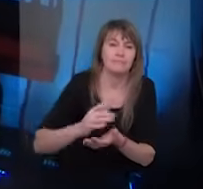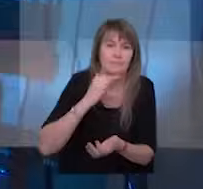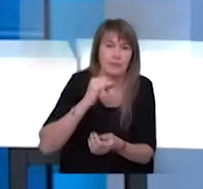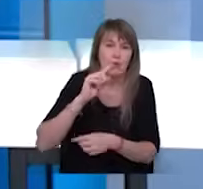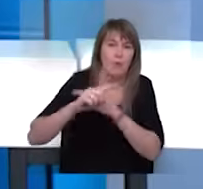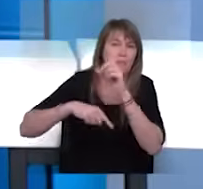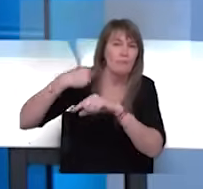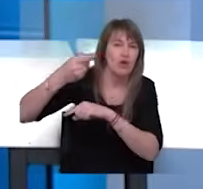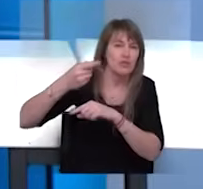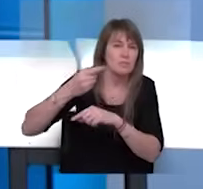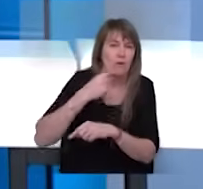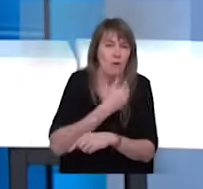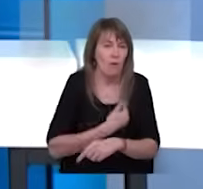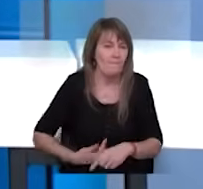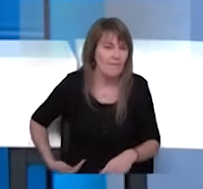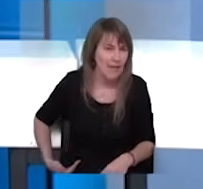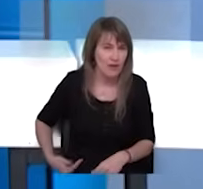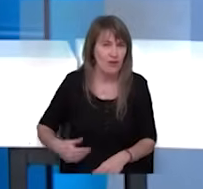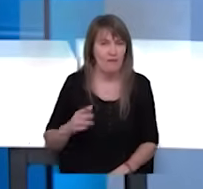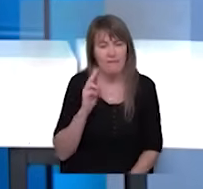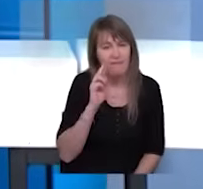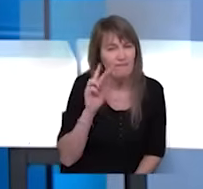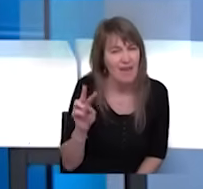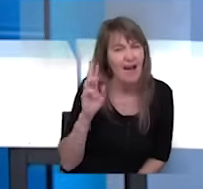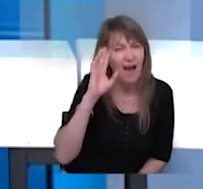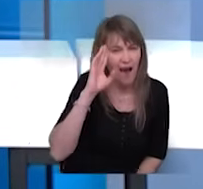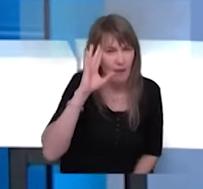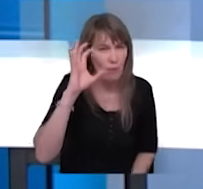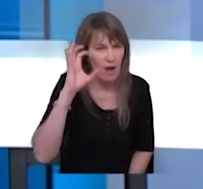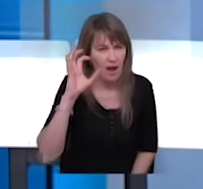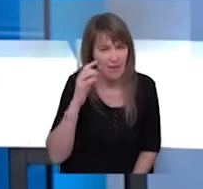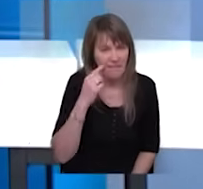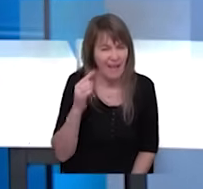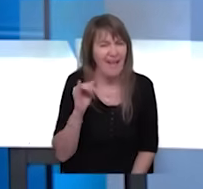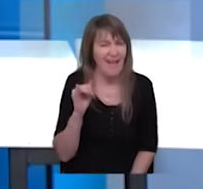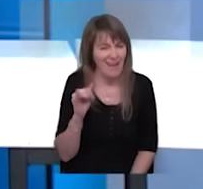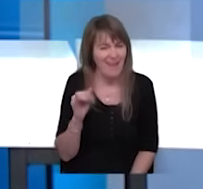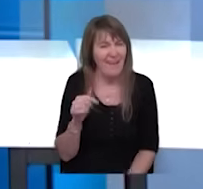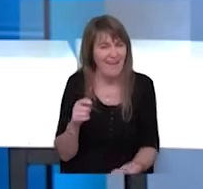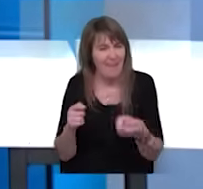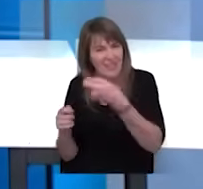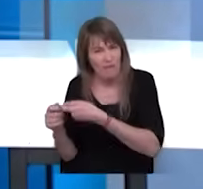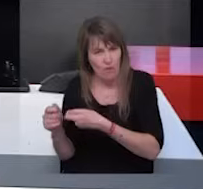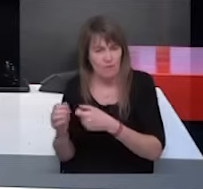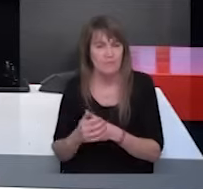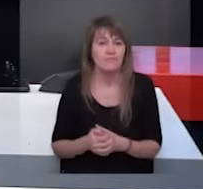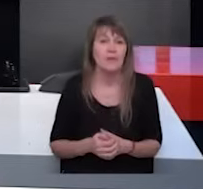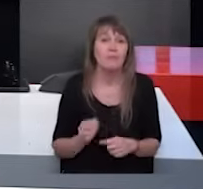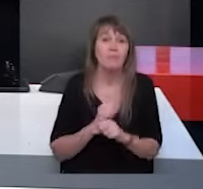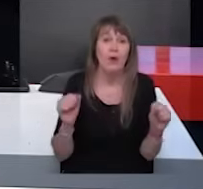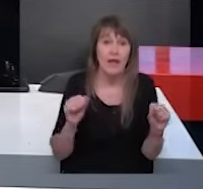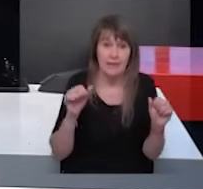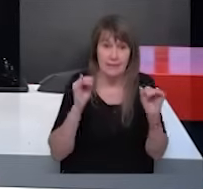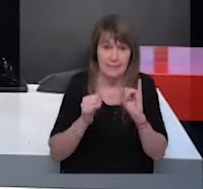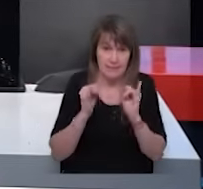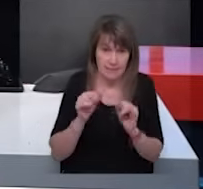gobierno uno más o menos viendo cómo se va legislando o qué cosas están pasando puede llegar a entender un poco el razonamiento eso ahora se puede hacer con